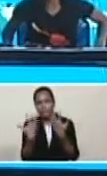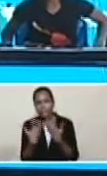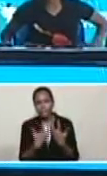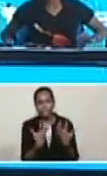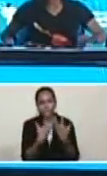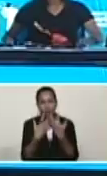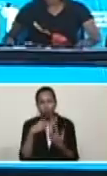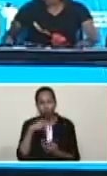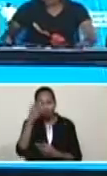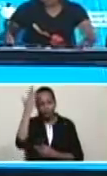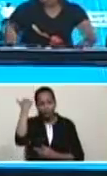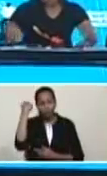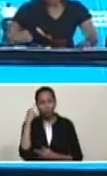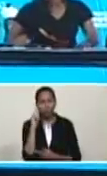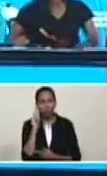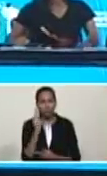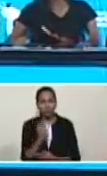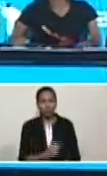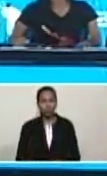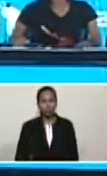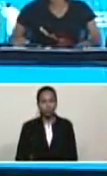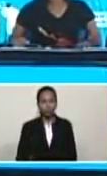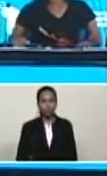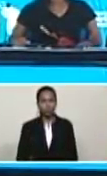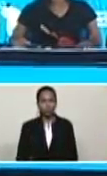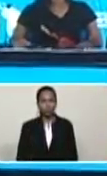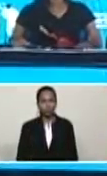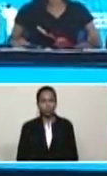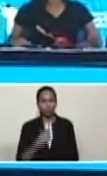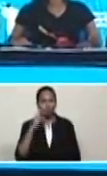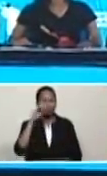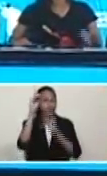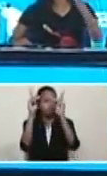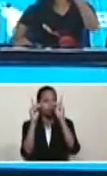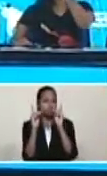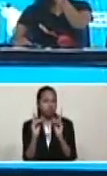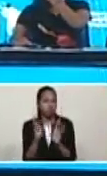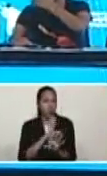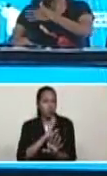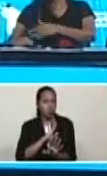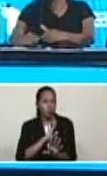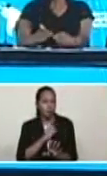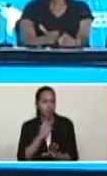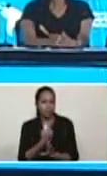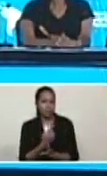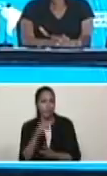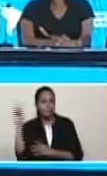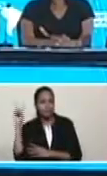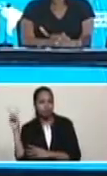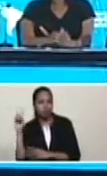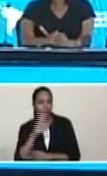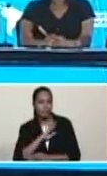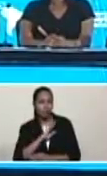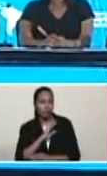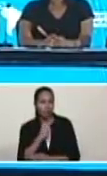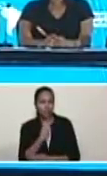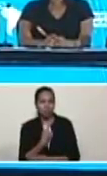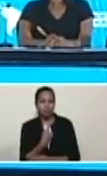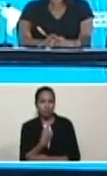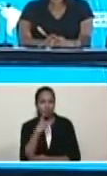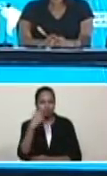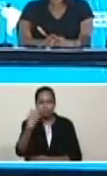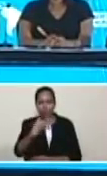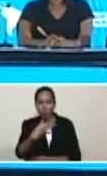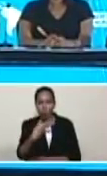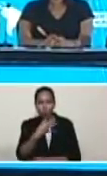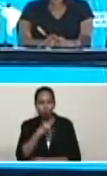Ya ustedes deliberarán, tomarán su decisión, y Venezuela seguramente